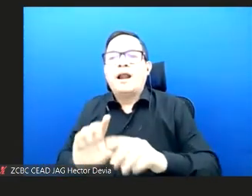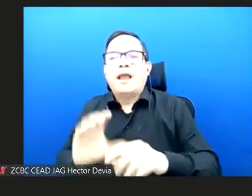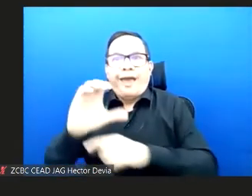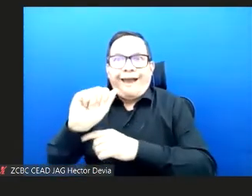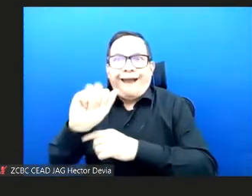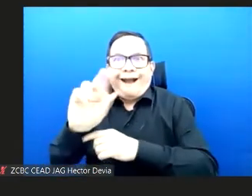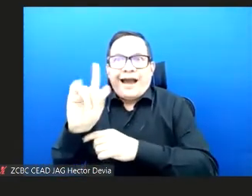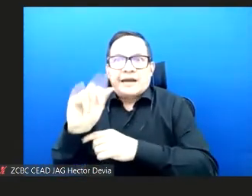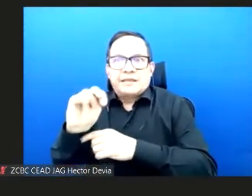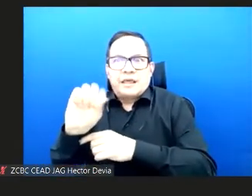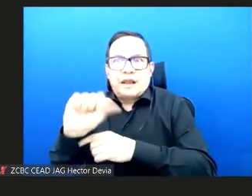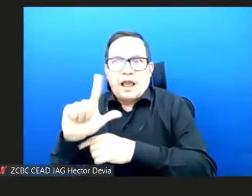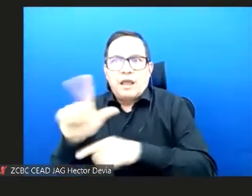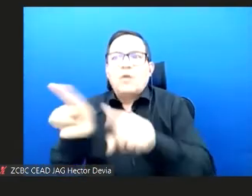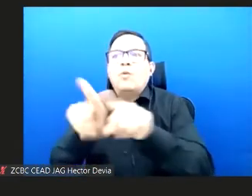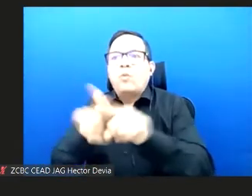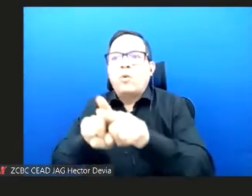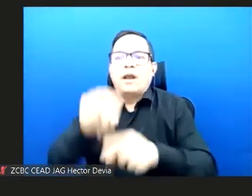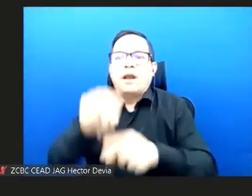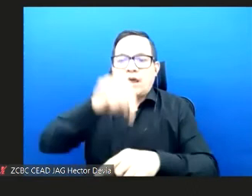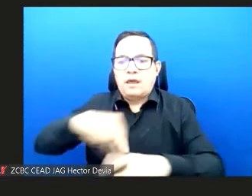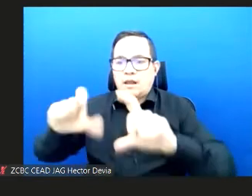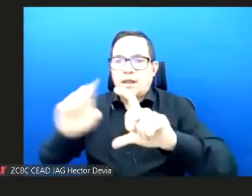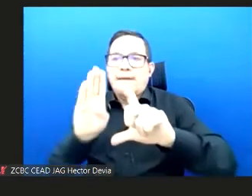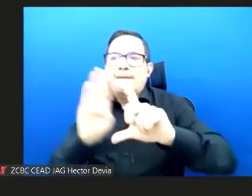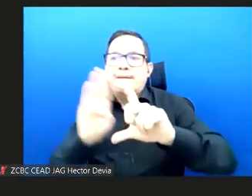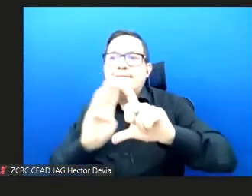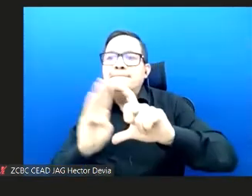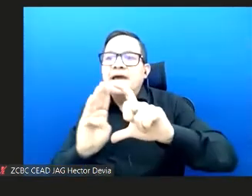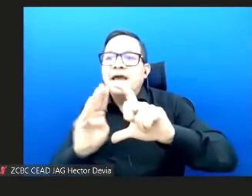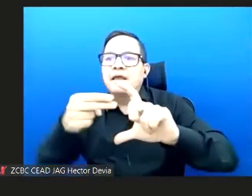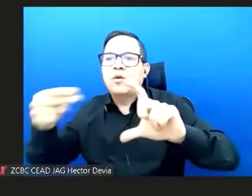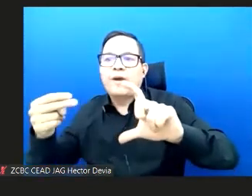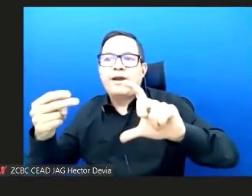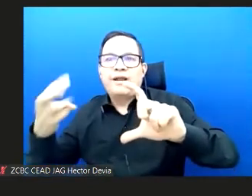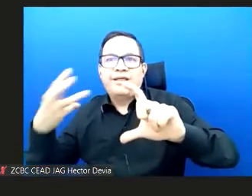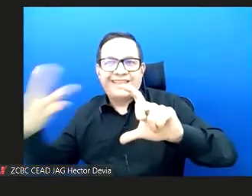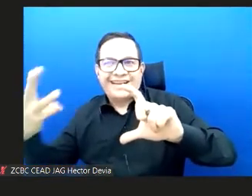sería NB, que es el cardinal de B, igual a 3.